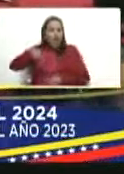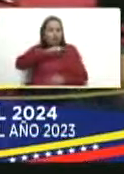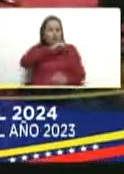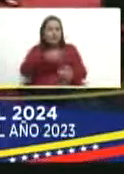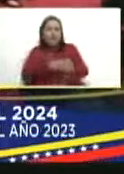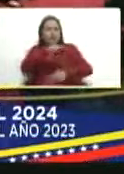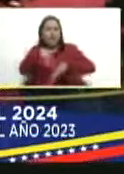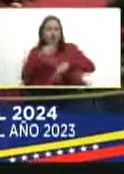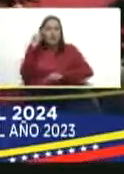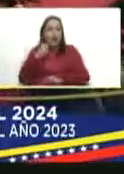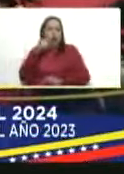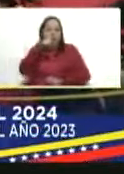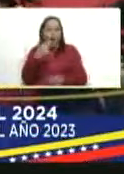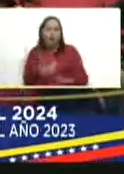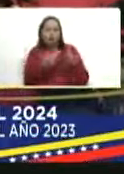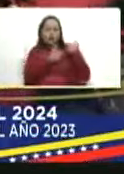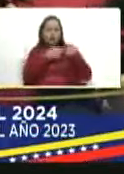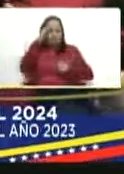Hoy, generales y almirantes,